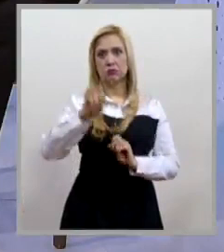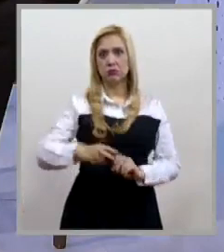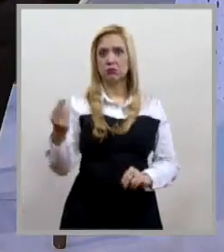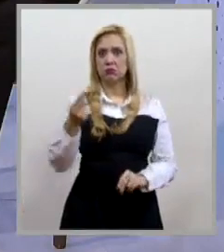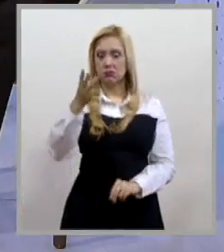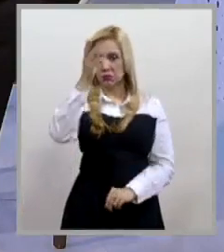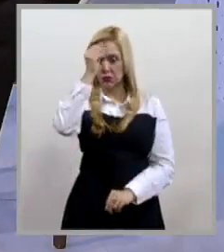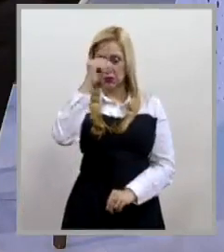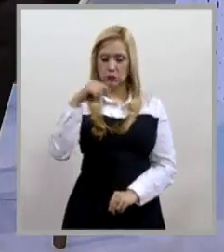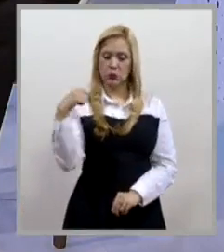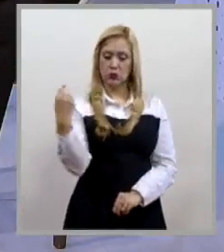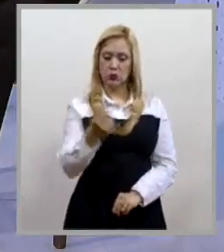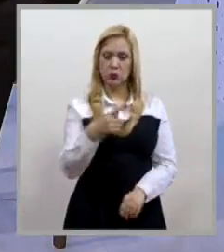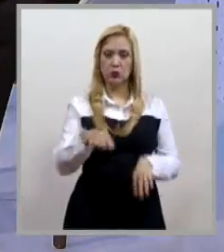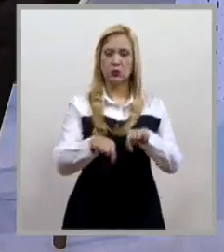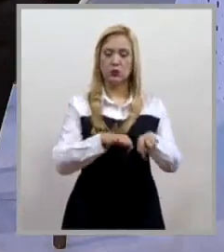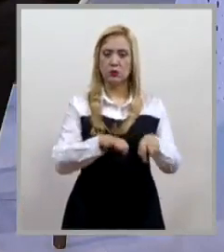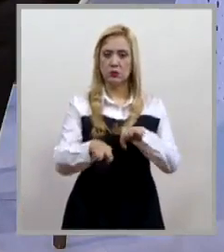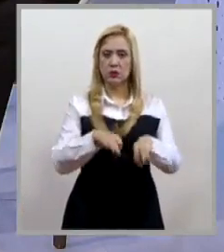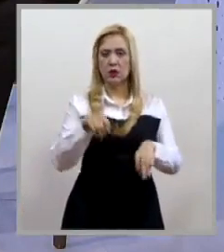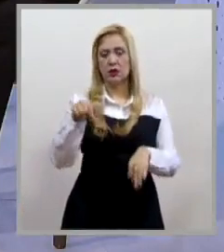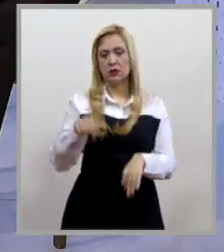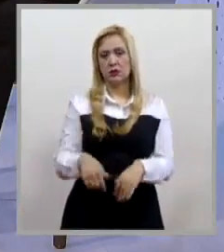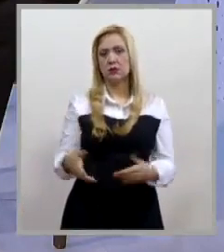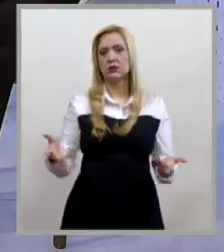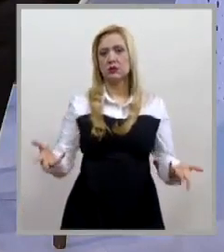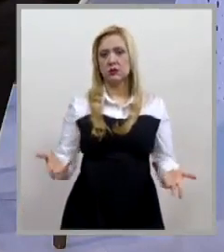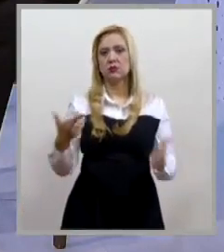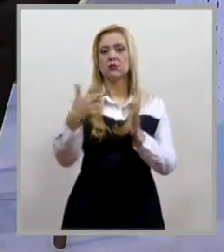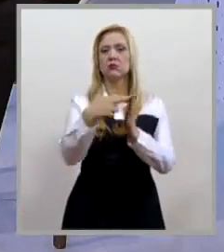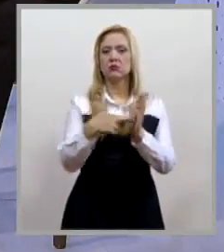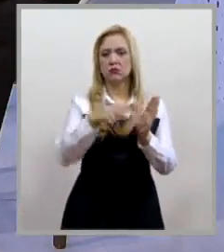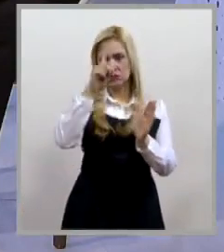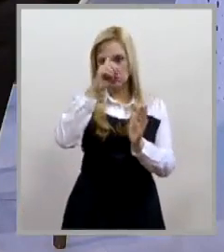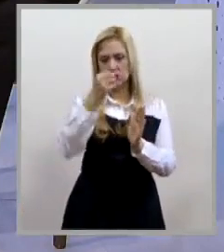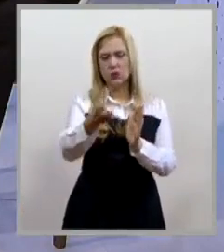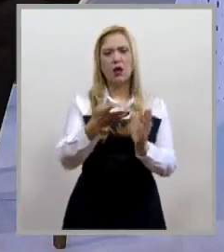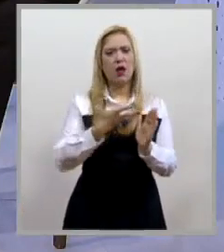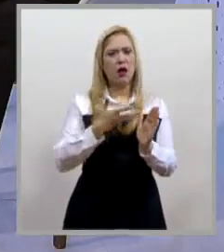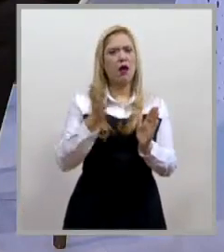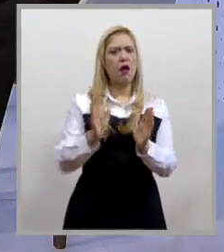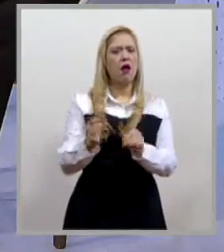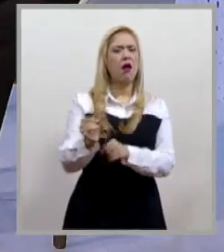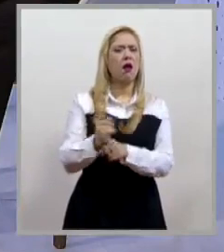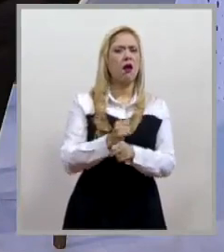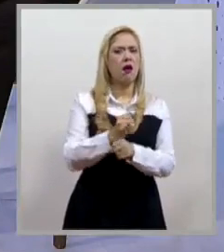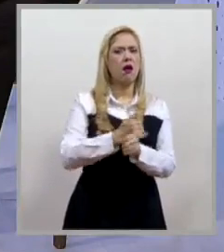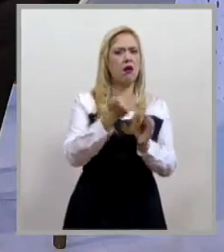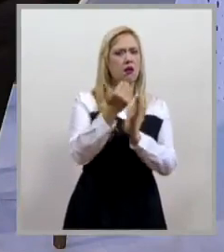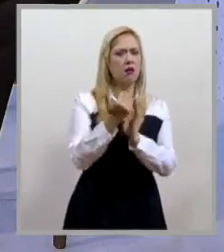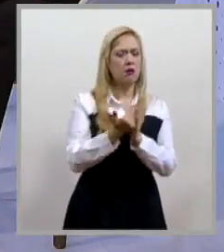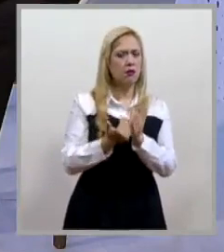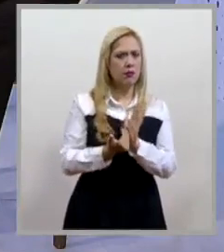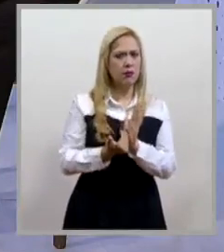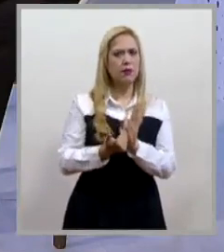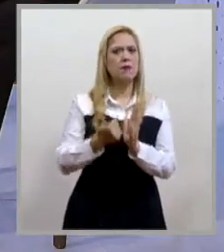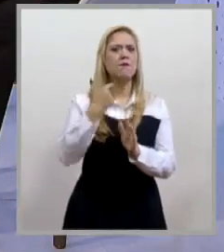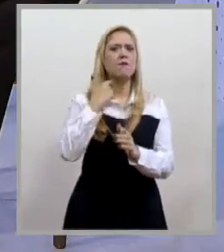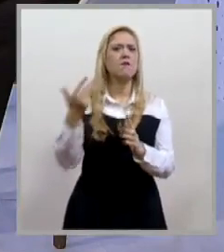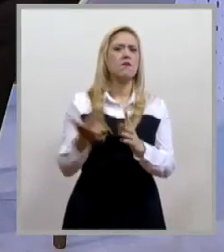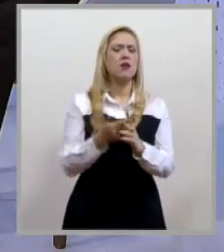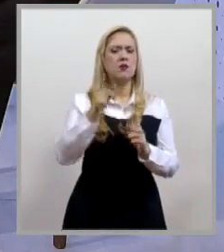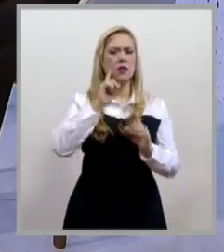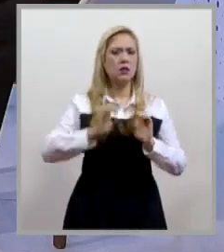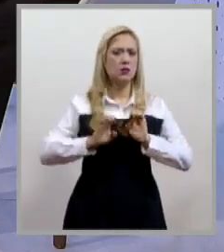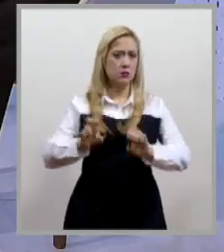es importantísimo y bueno, la mención también de los protocolos que ya existen para la investigación, varios protocolos para la investigación de feminicidios, creo